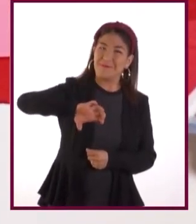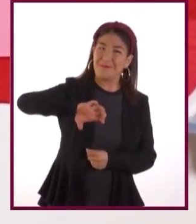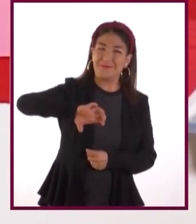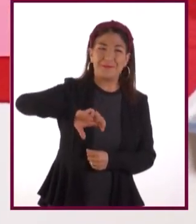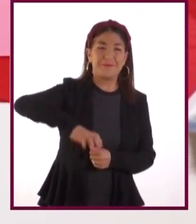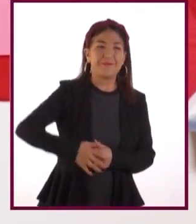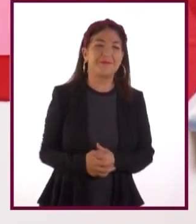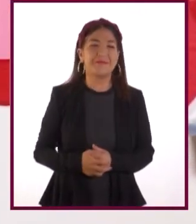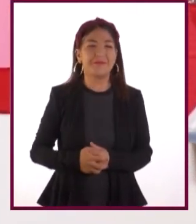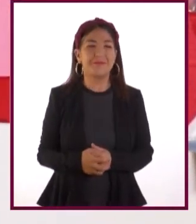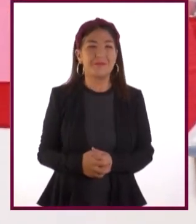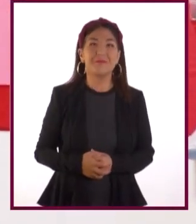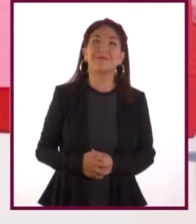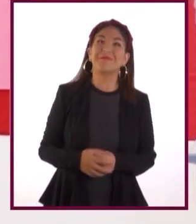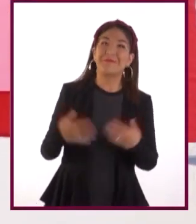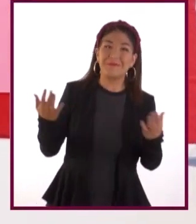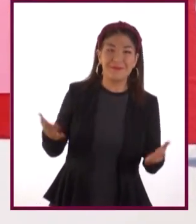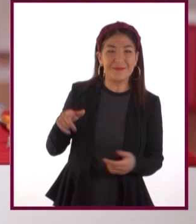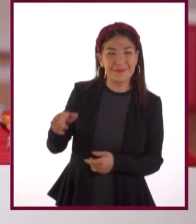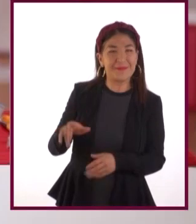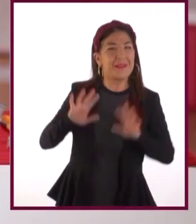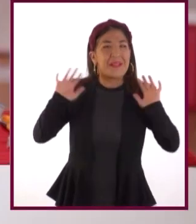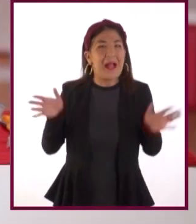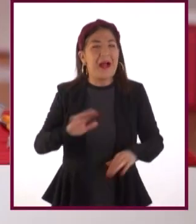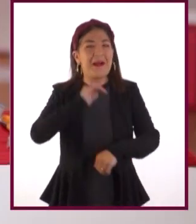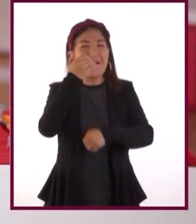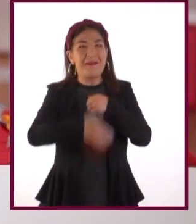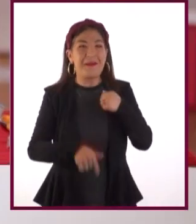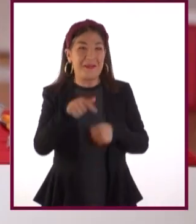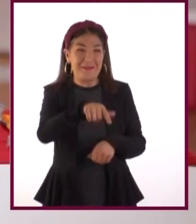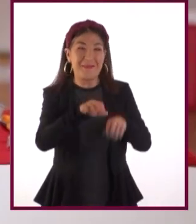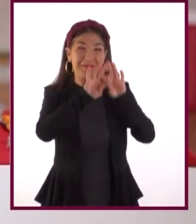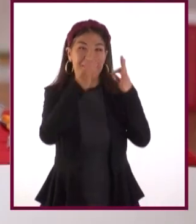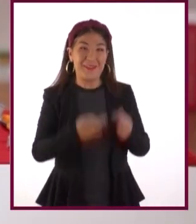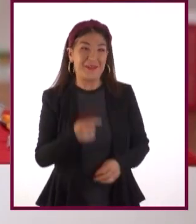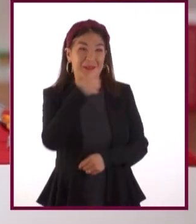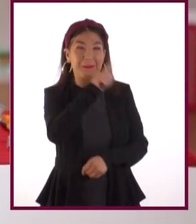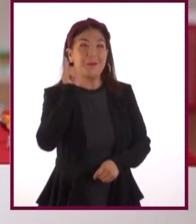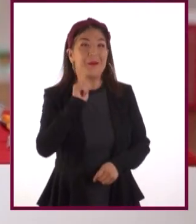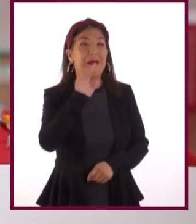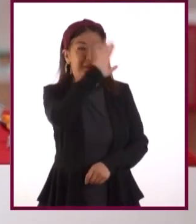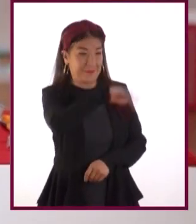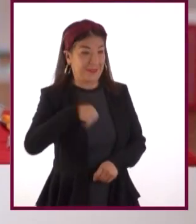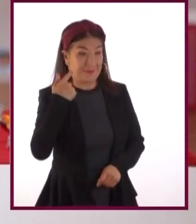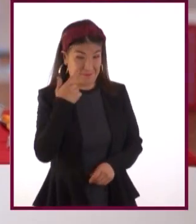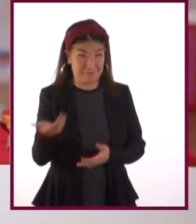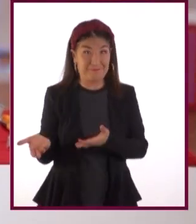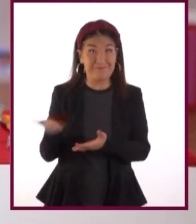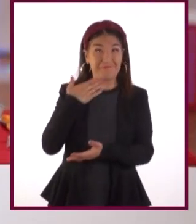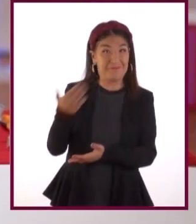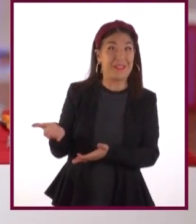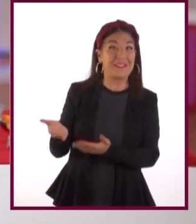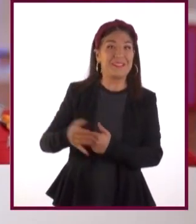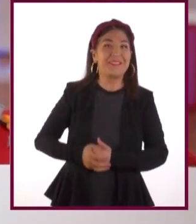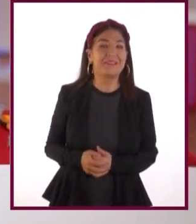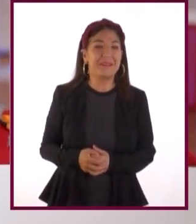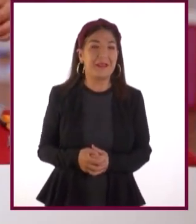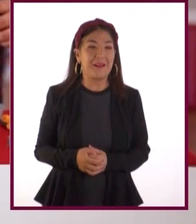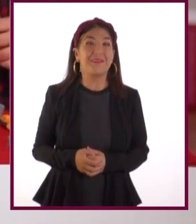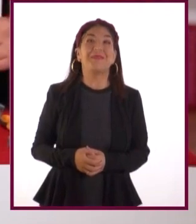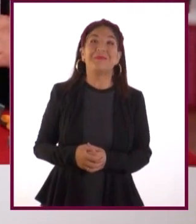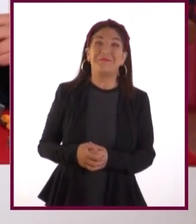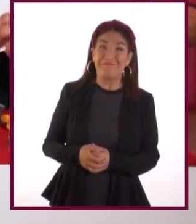5 y lo volteo. Oye, pues ya terminé con la figura que creo que me dejó Dimara. Checa a ver si la hice